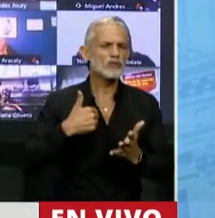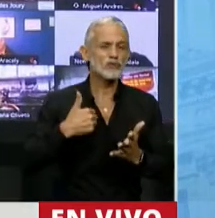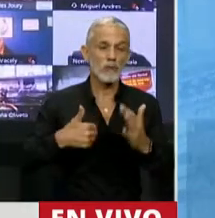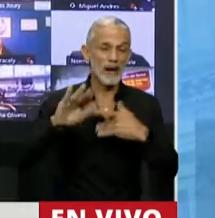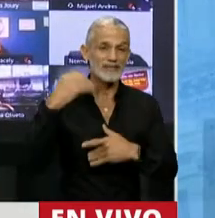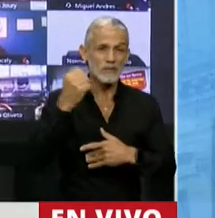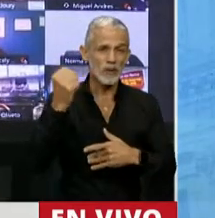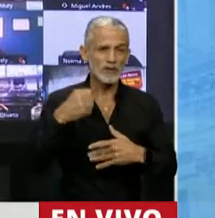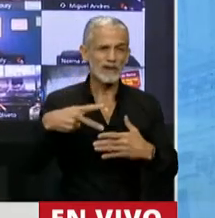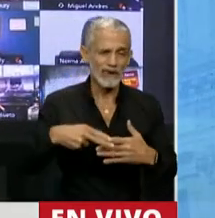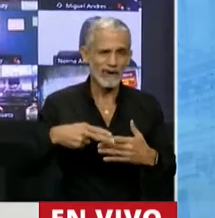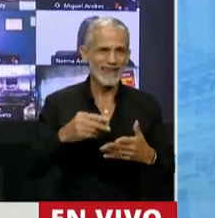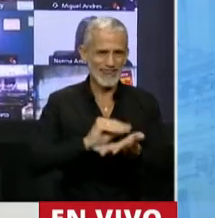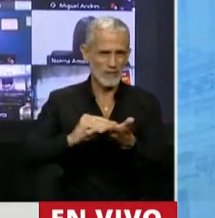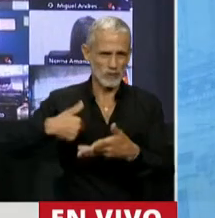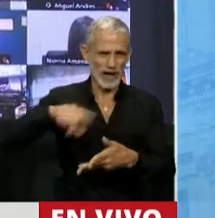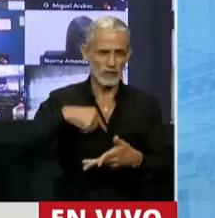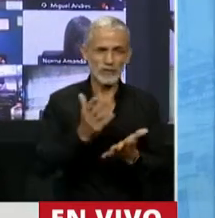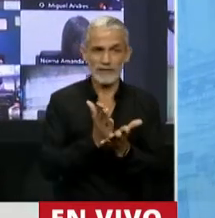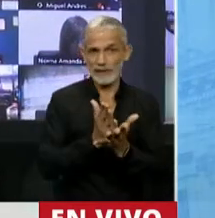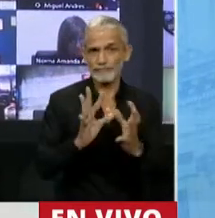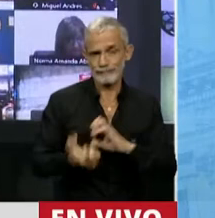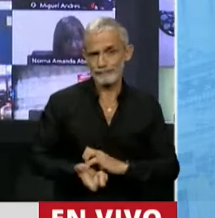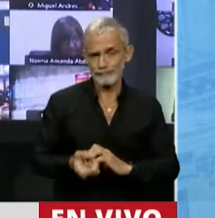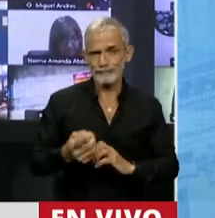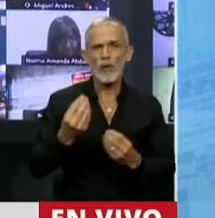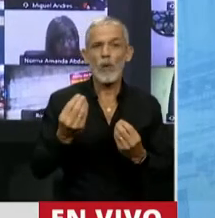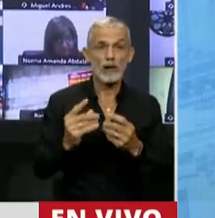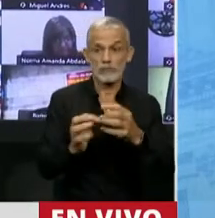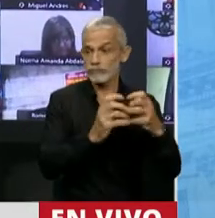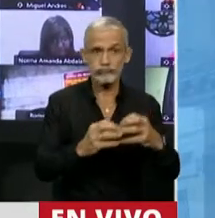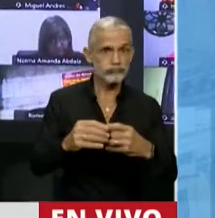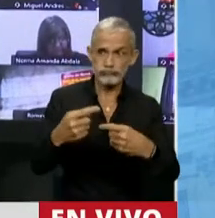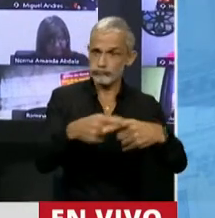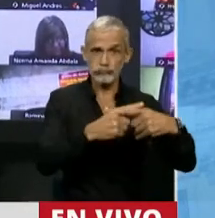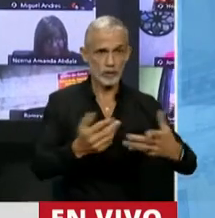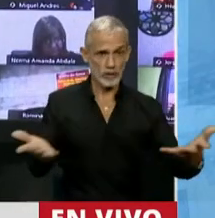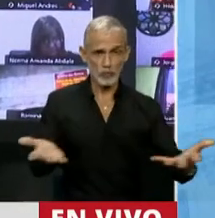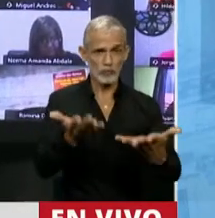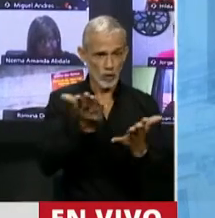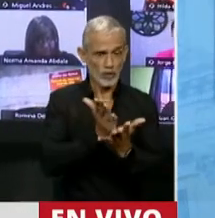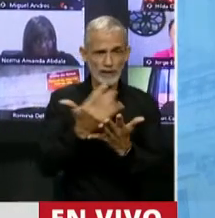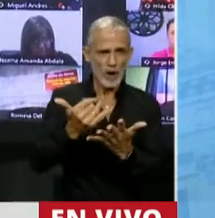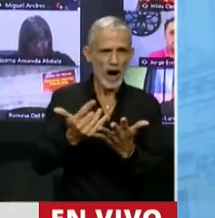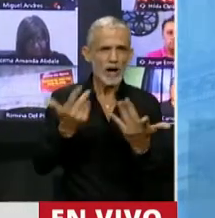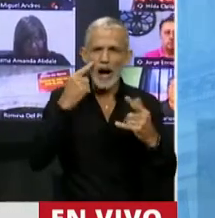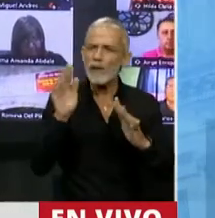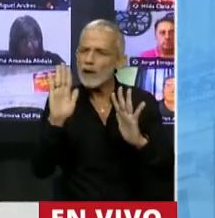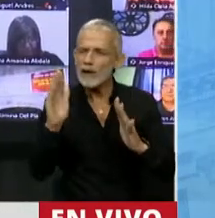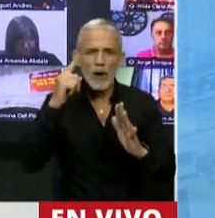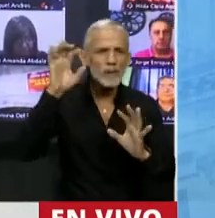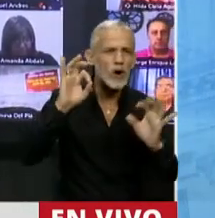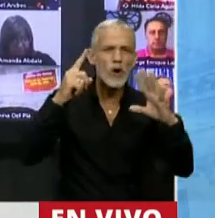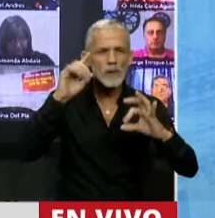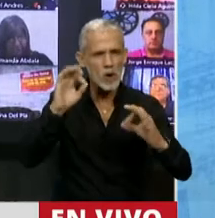más importantes de los legisladores, que es la posibilidad de debatir, que es la posibilidad de que se escuchen todas las